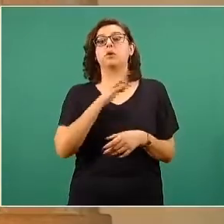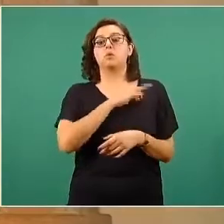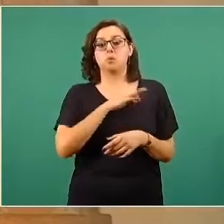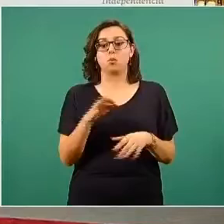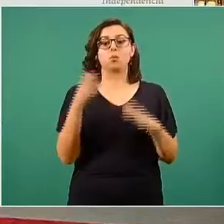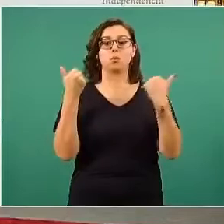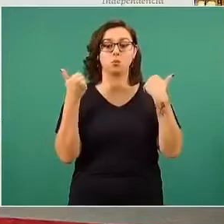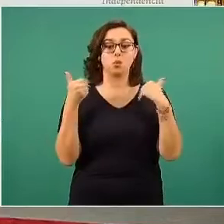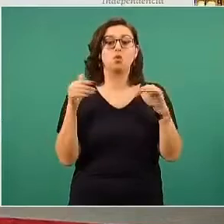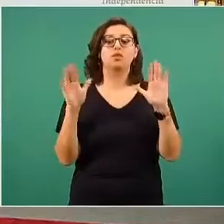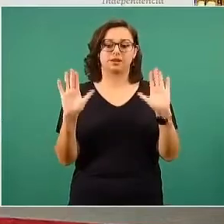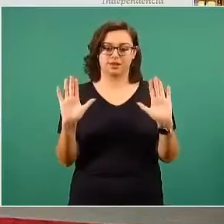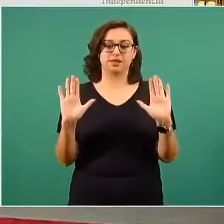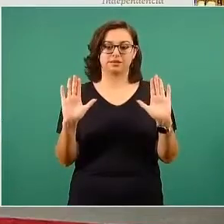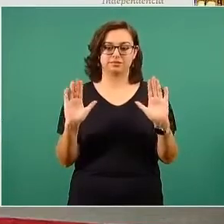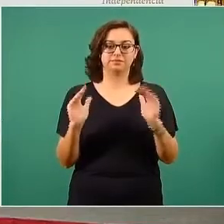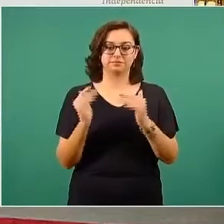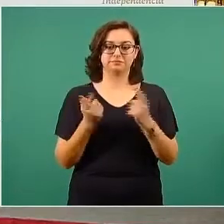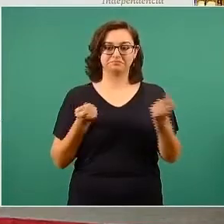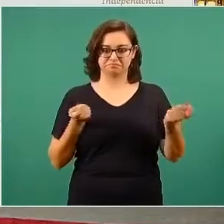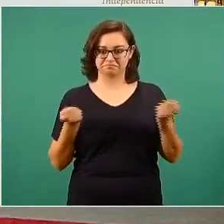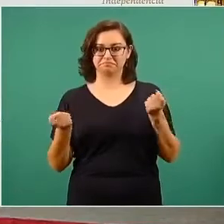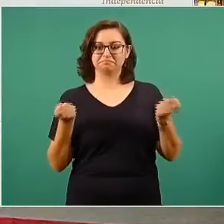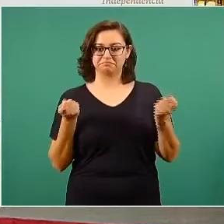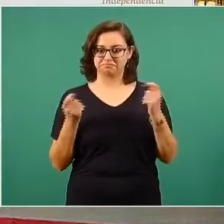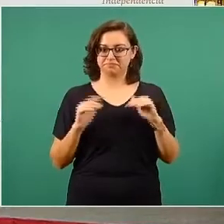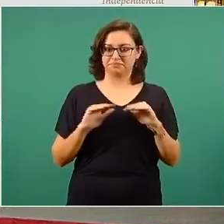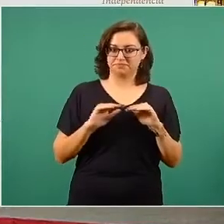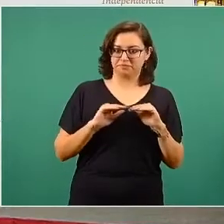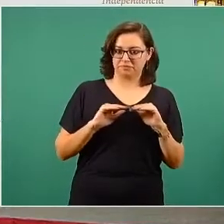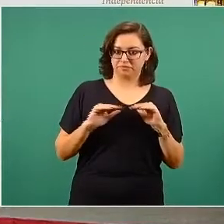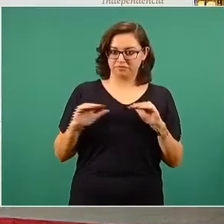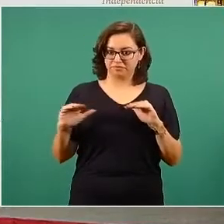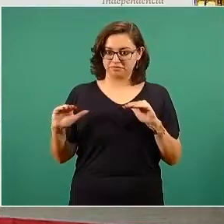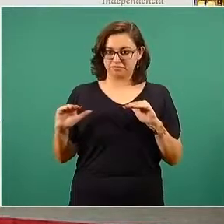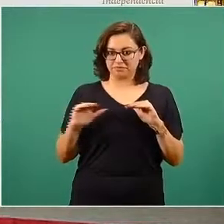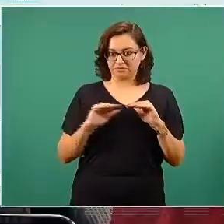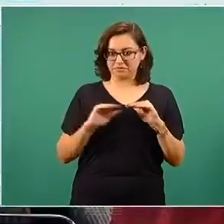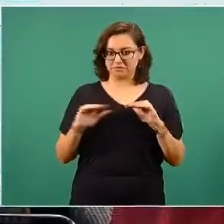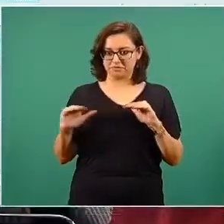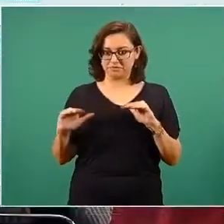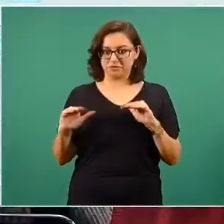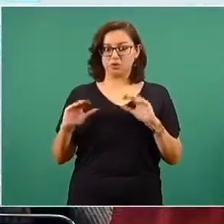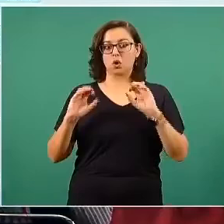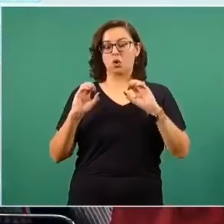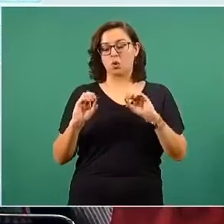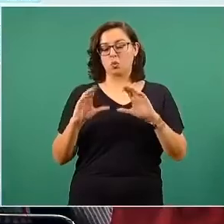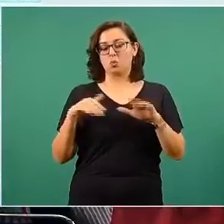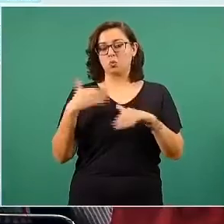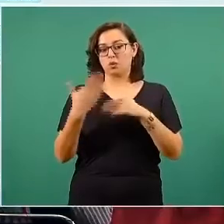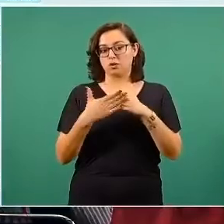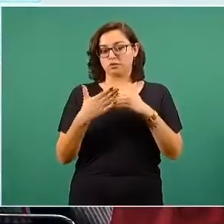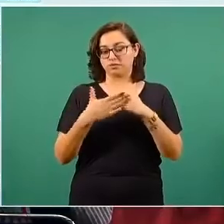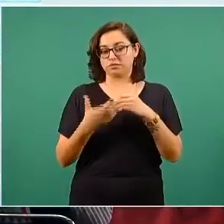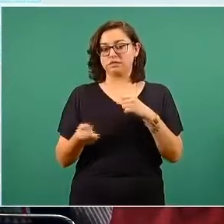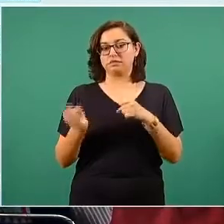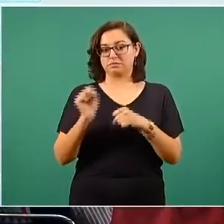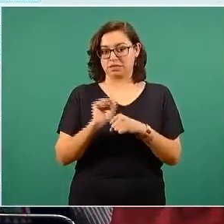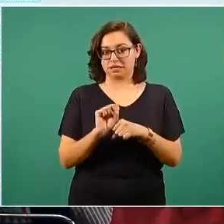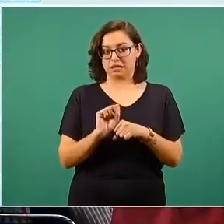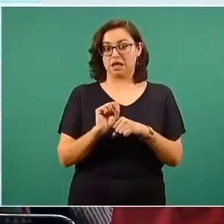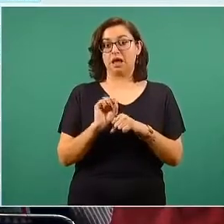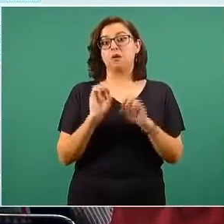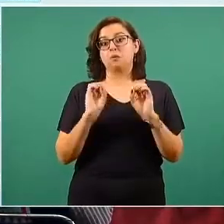curva obviamente pudiera todavía nivelarse, alcanzar a lo mejor en siguiente semana una meseta o